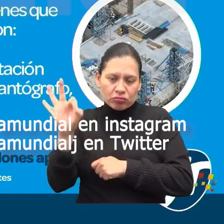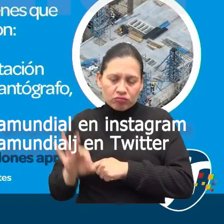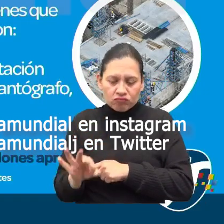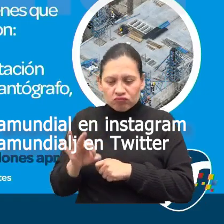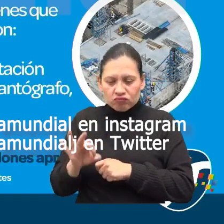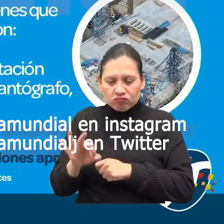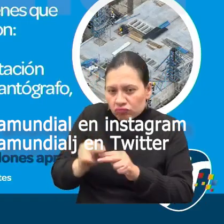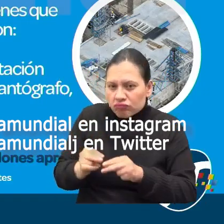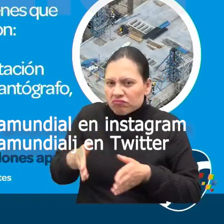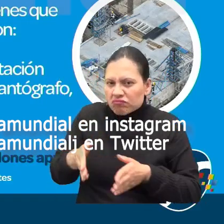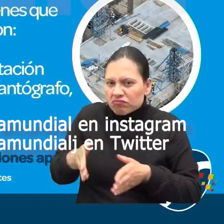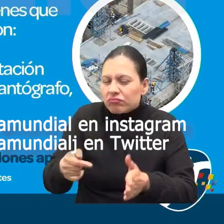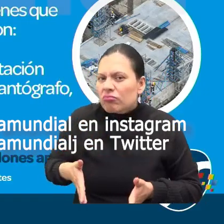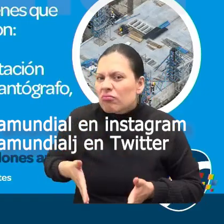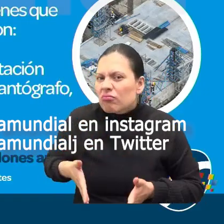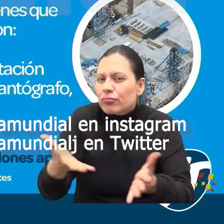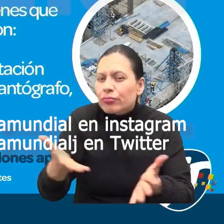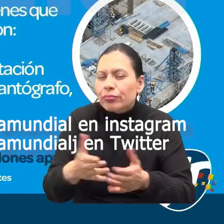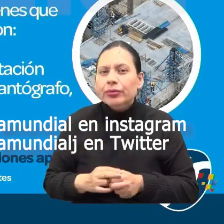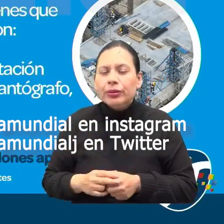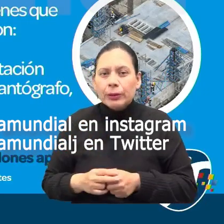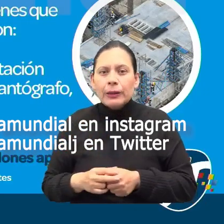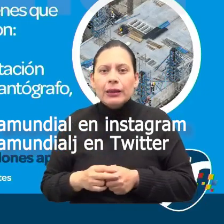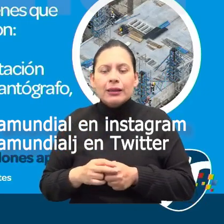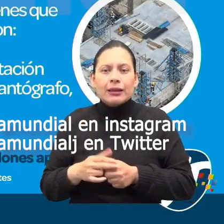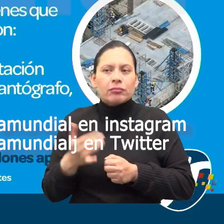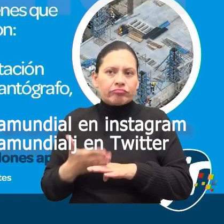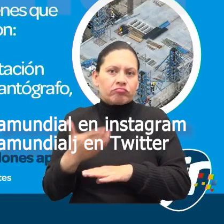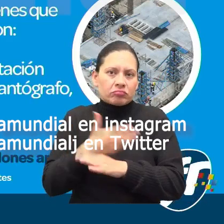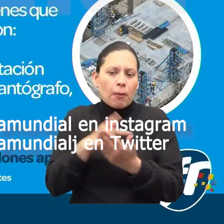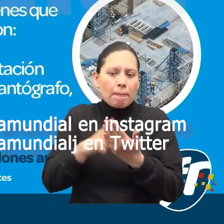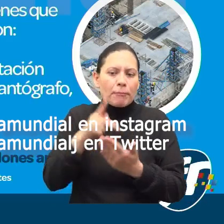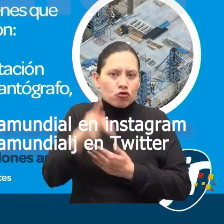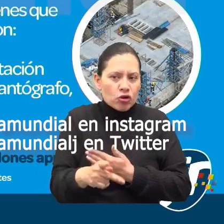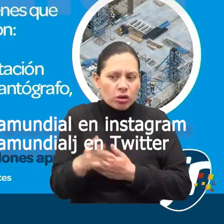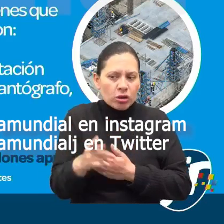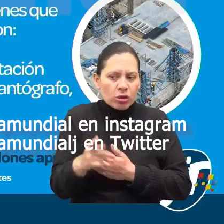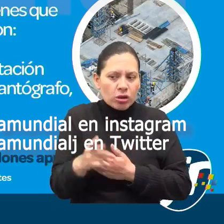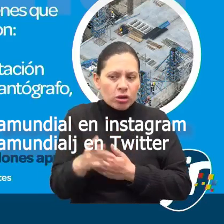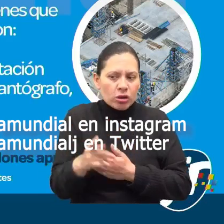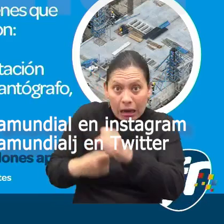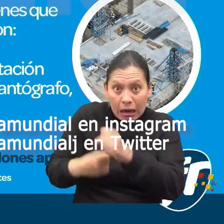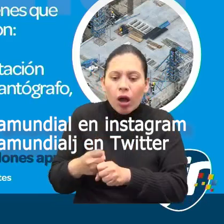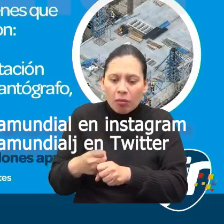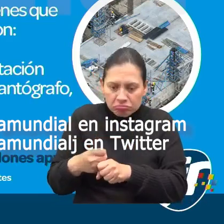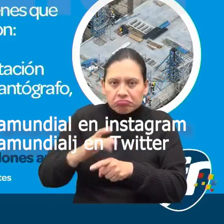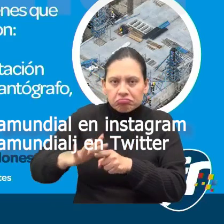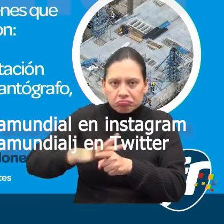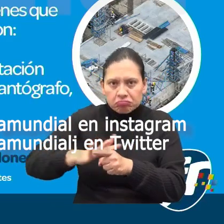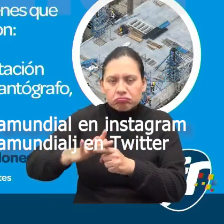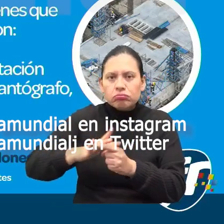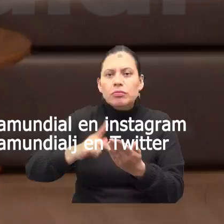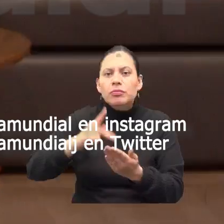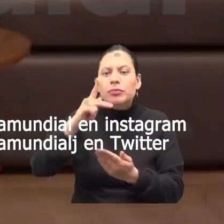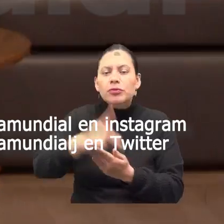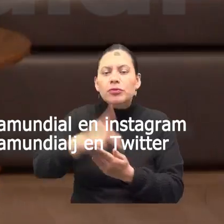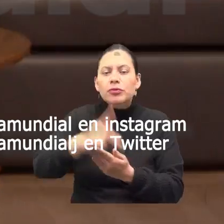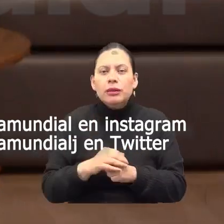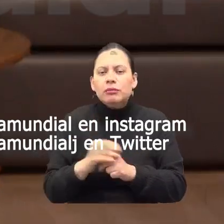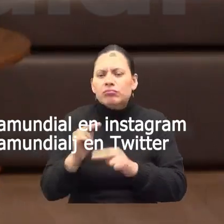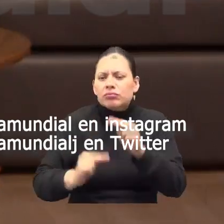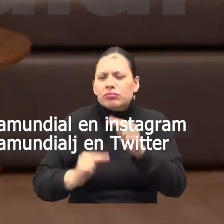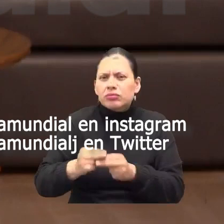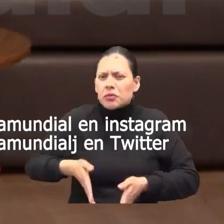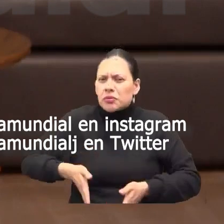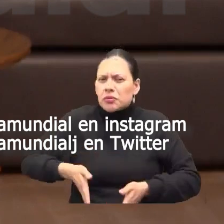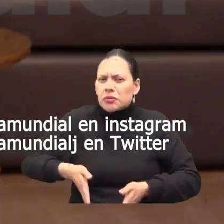avance correspondiente al proyectado, lo que significa que esta obra de infraestructura tan importante